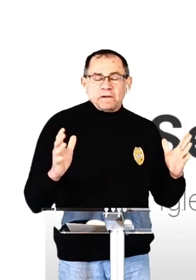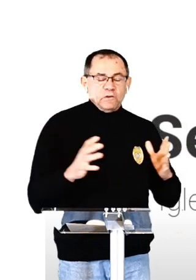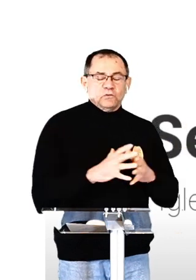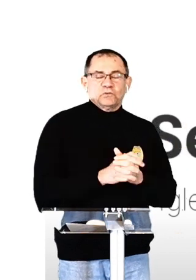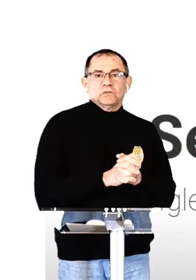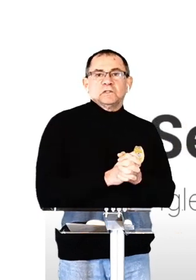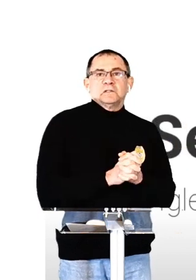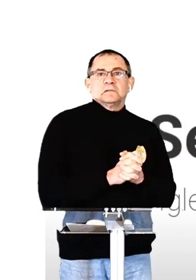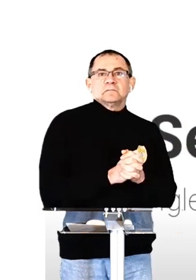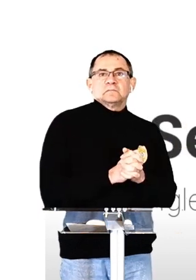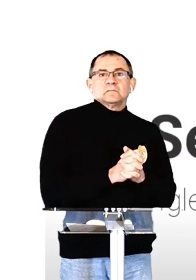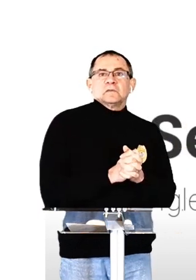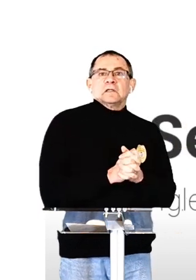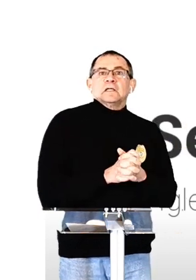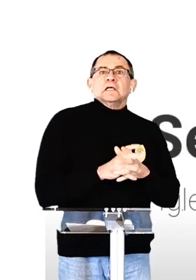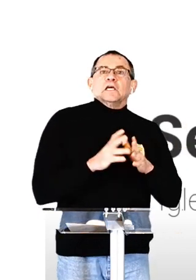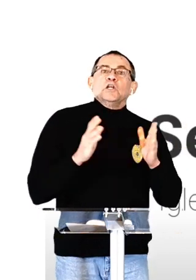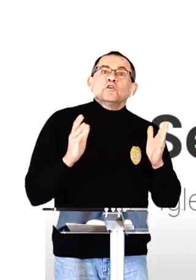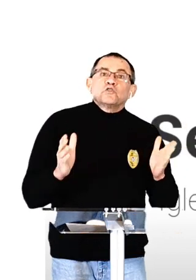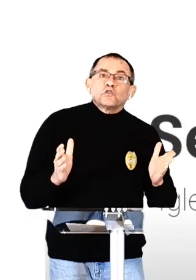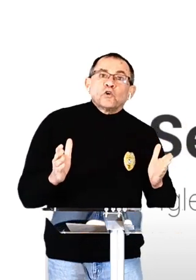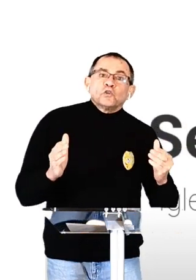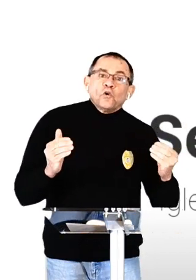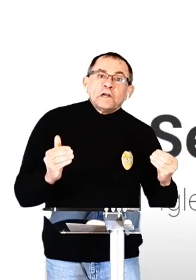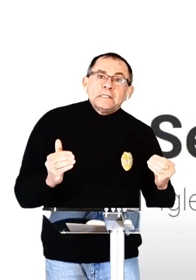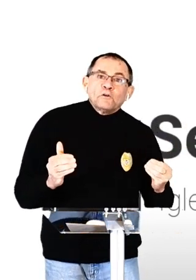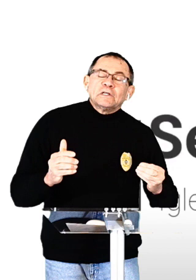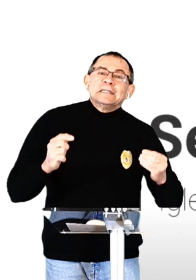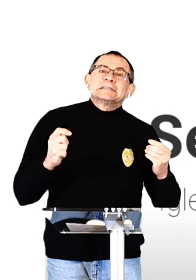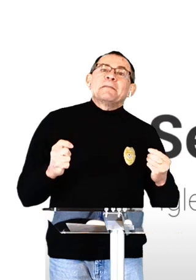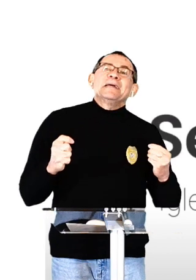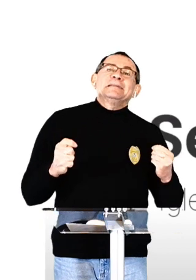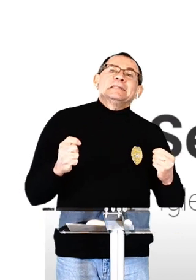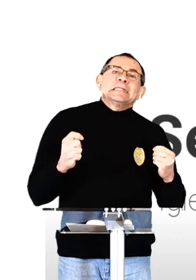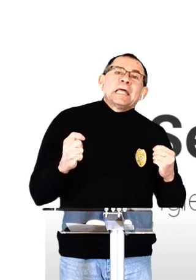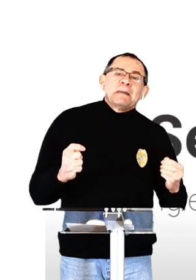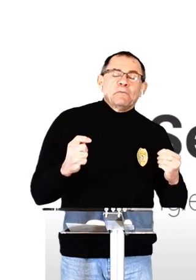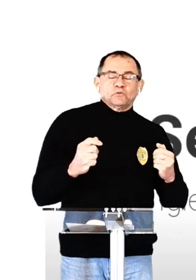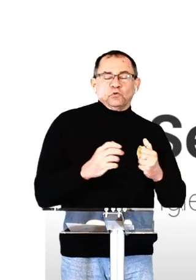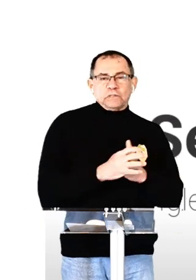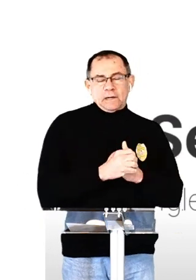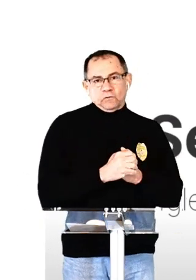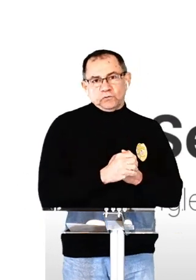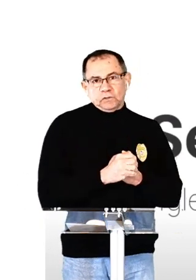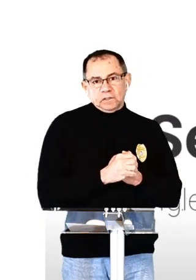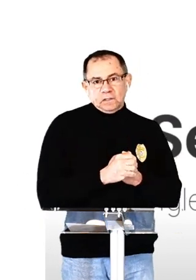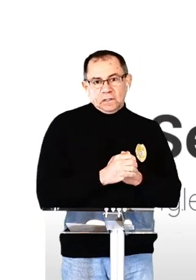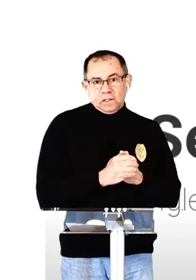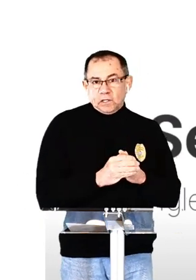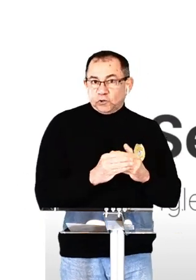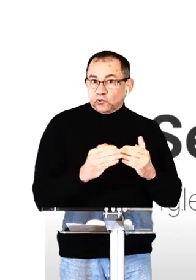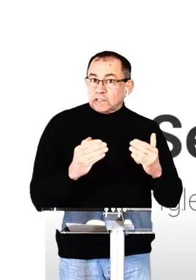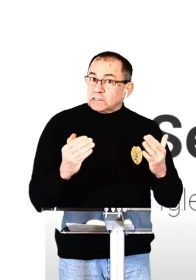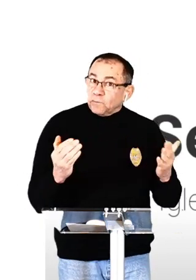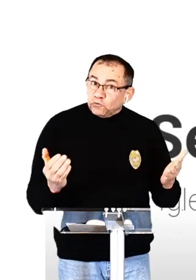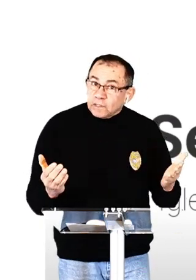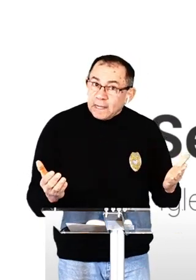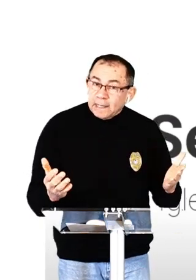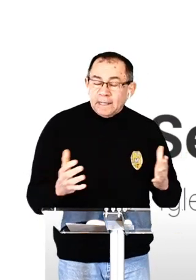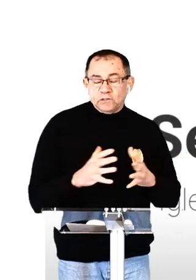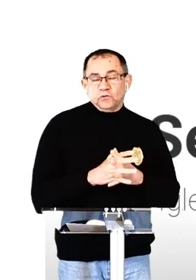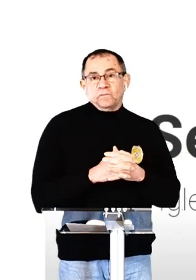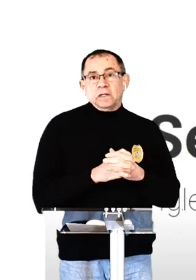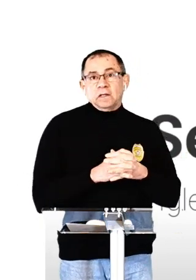del pobre Dios, y nosotros los cristianos también debemos usarlos. Entonces se